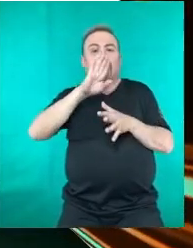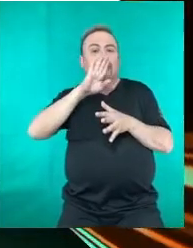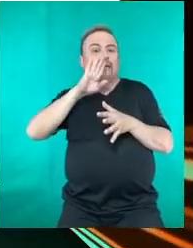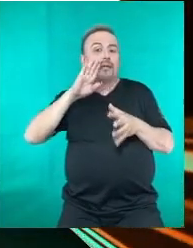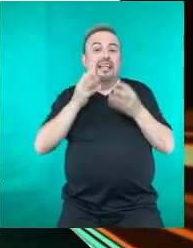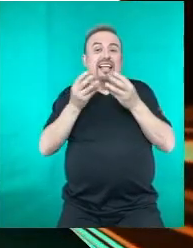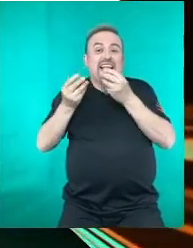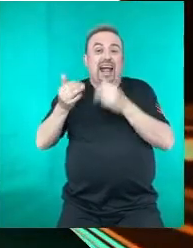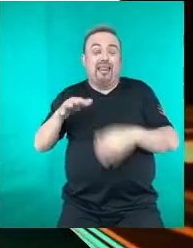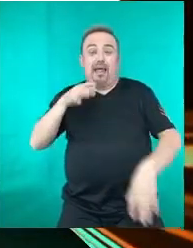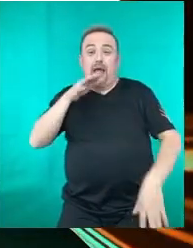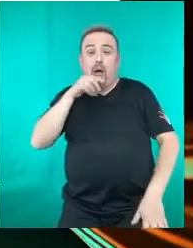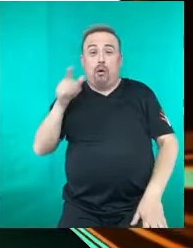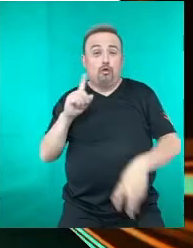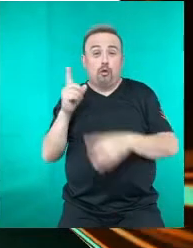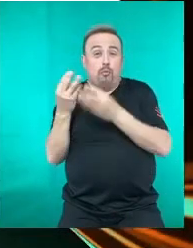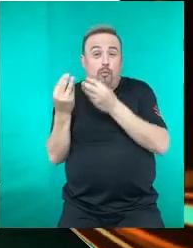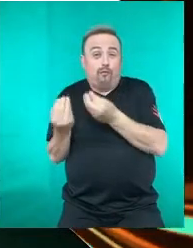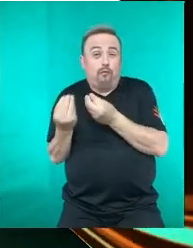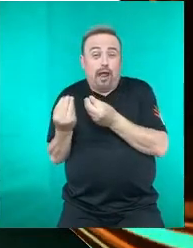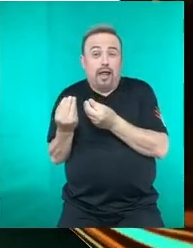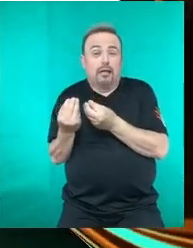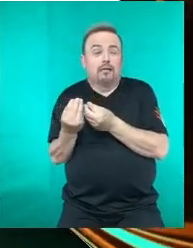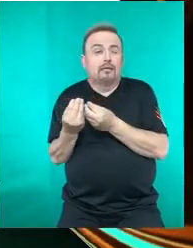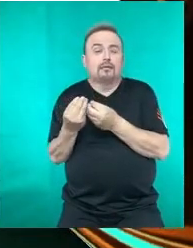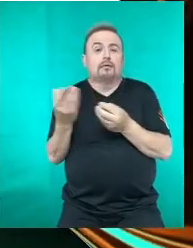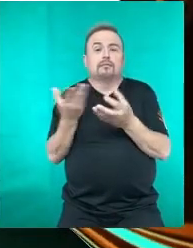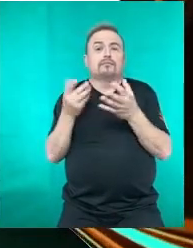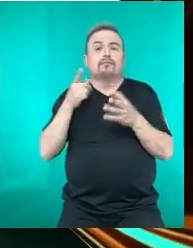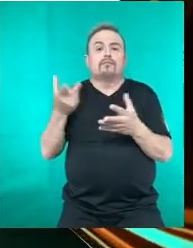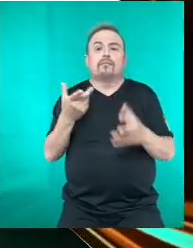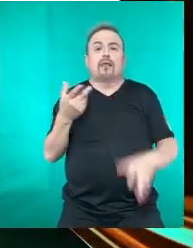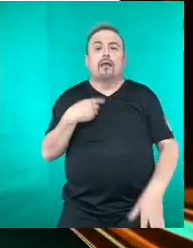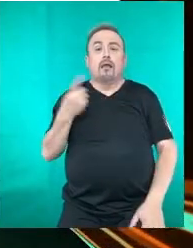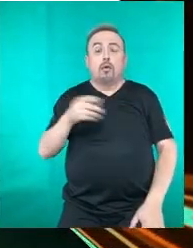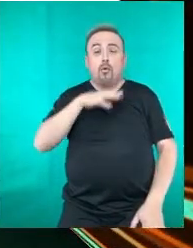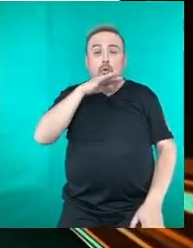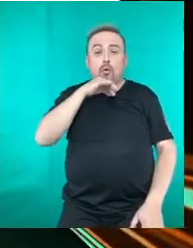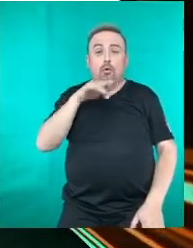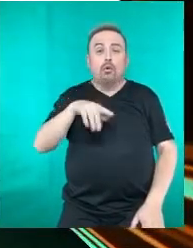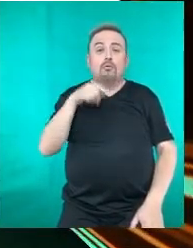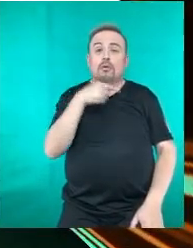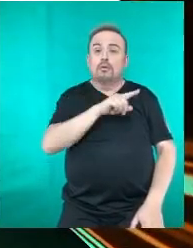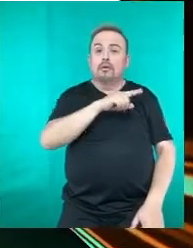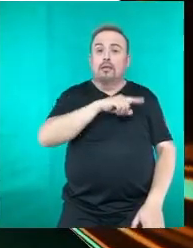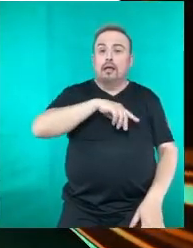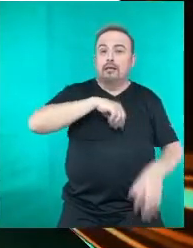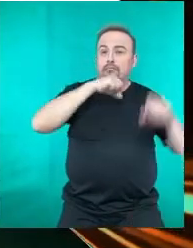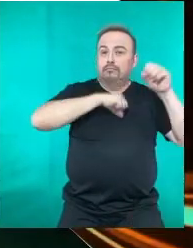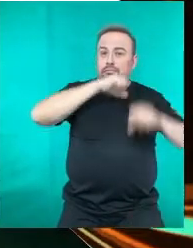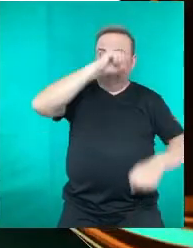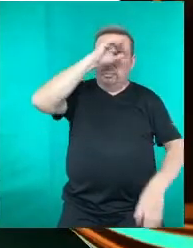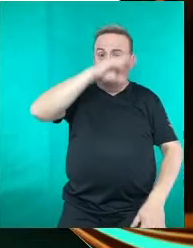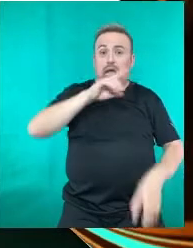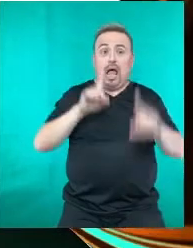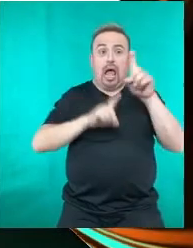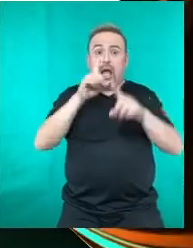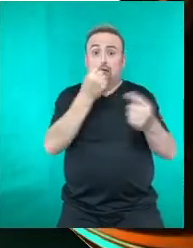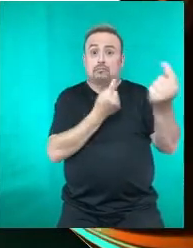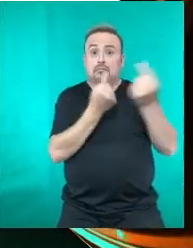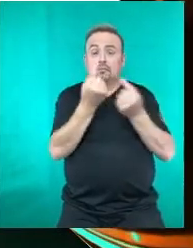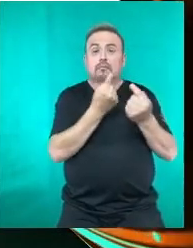agua de mar no es muy buena, o sobre todo cuando estamos ocupando agua para usos mineros, algunos clientes prefieren